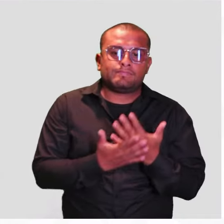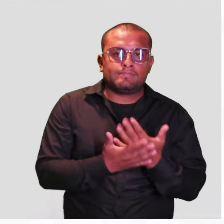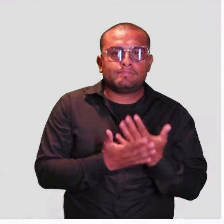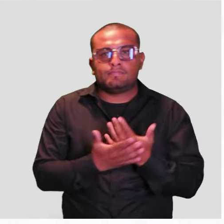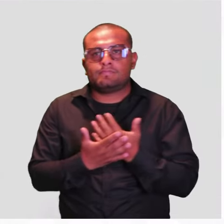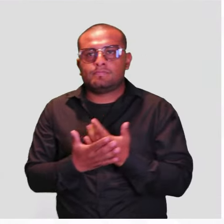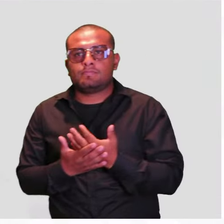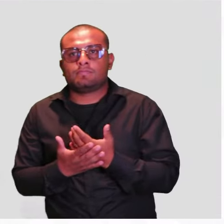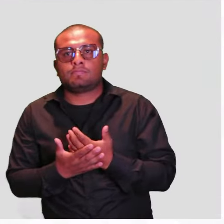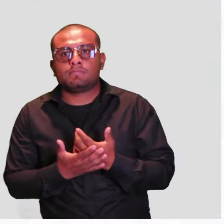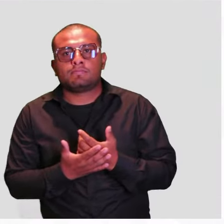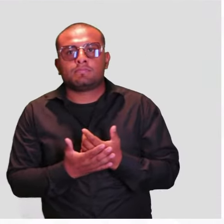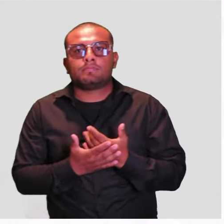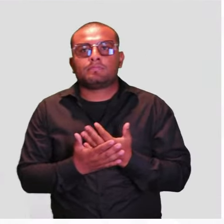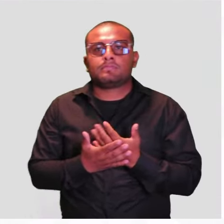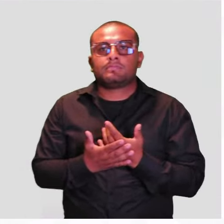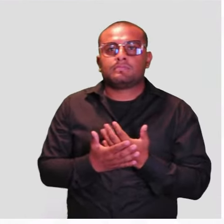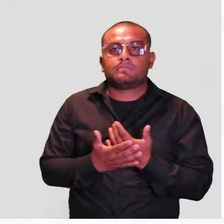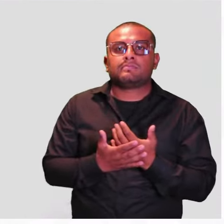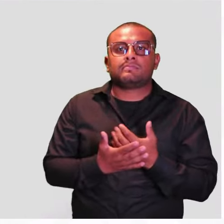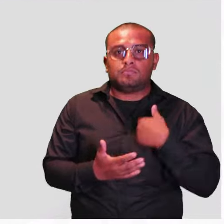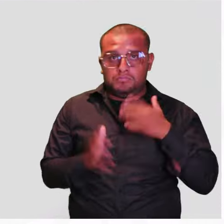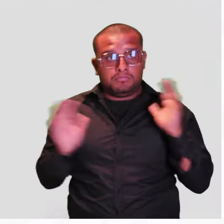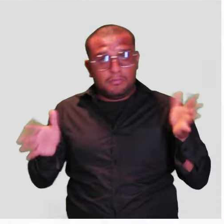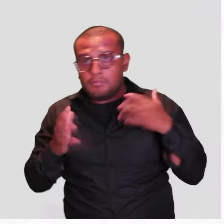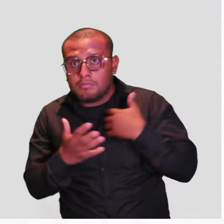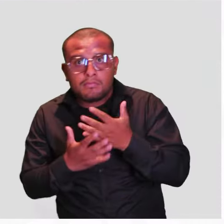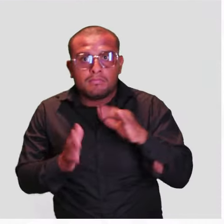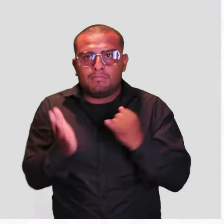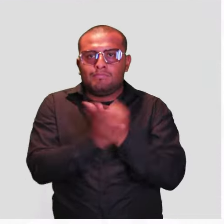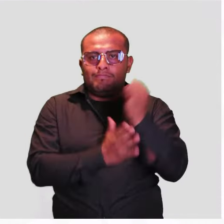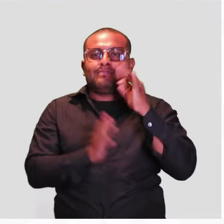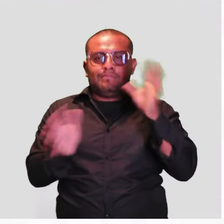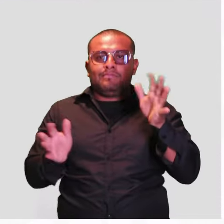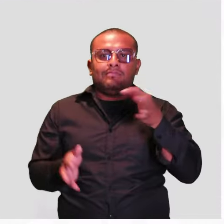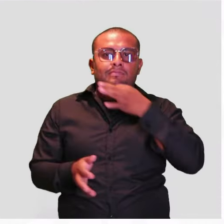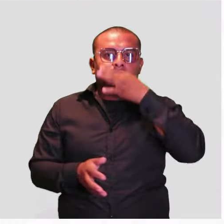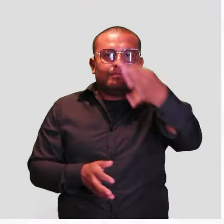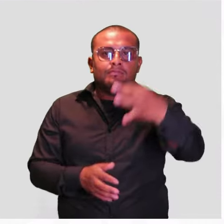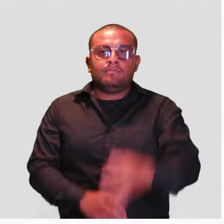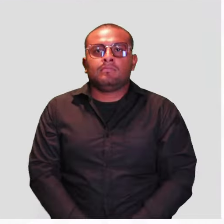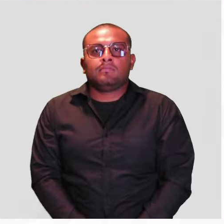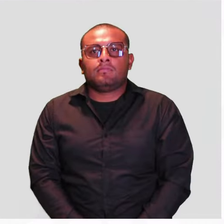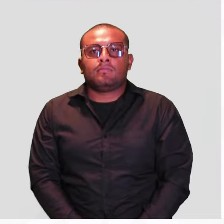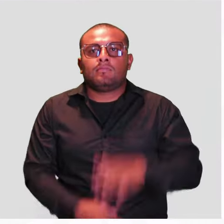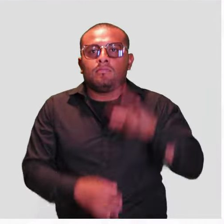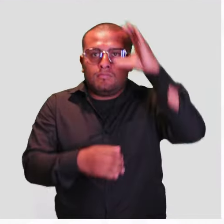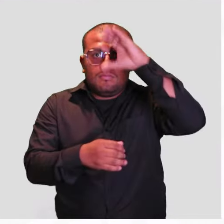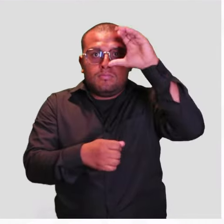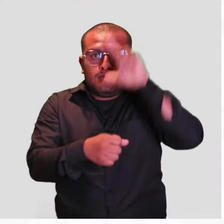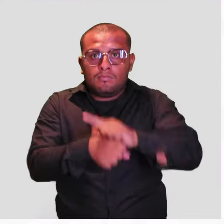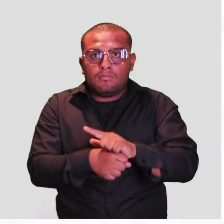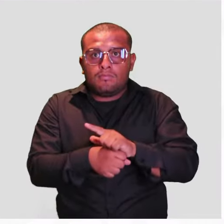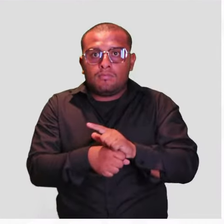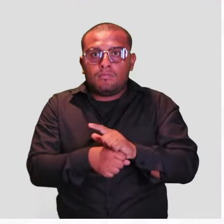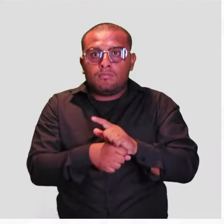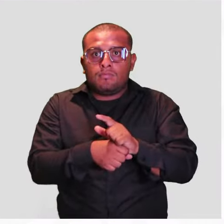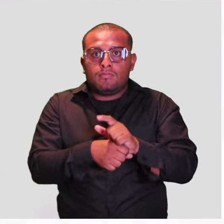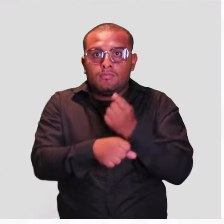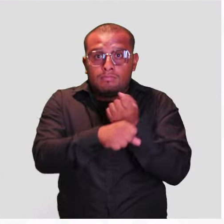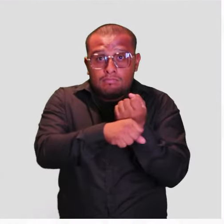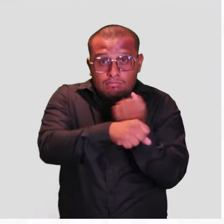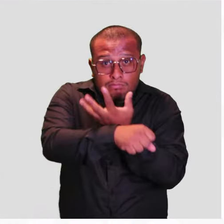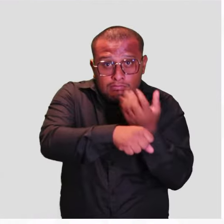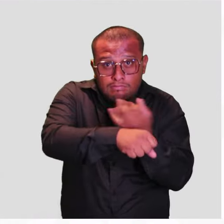de la voz, quisiera también comentar que necesitamos promover la cultura de la donación de sangre. La donación de sangre